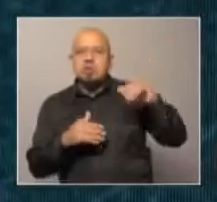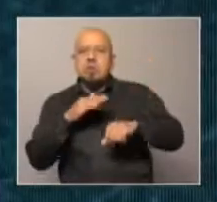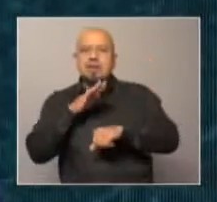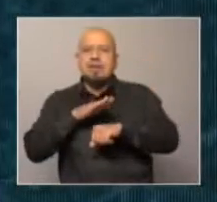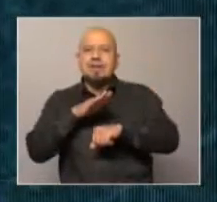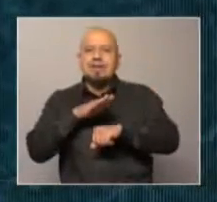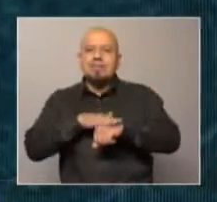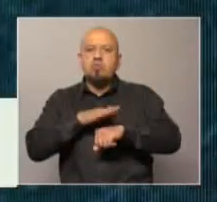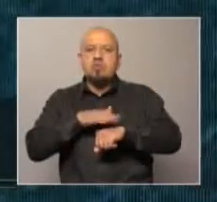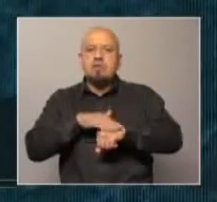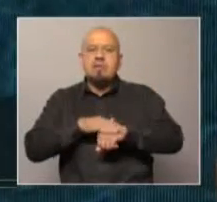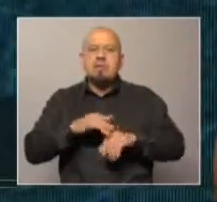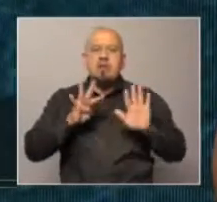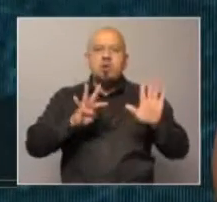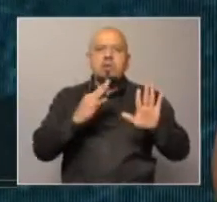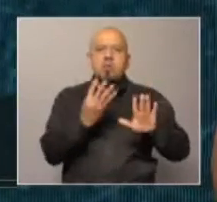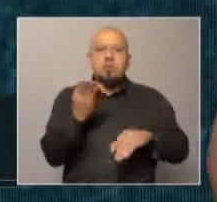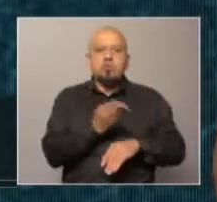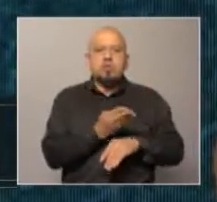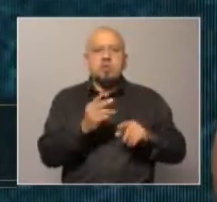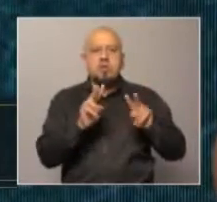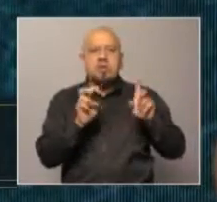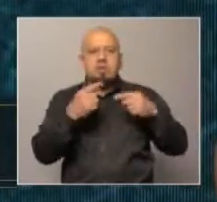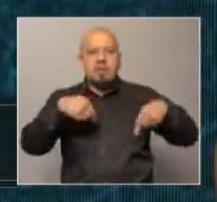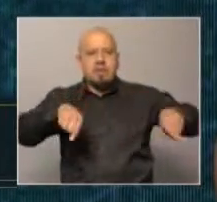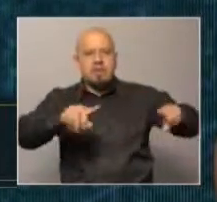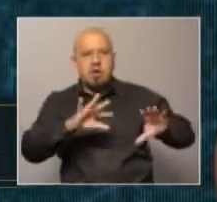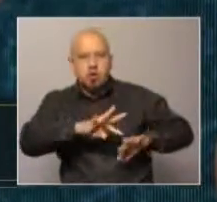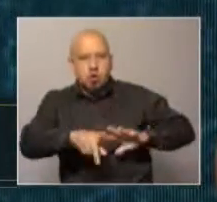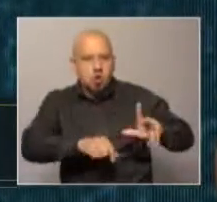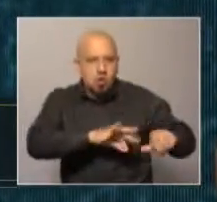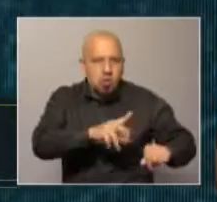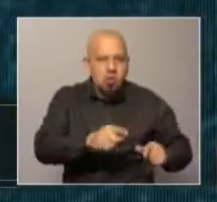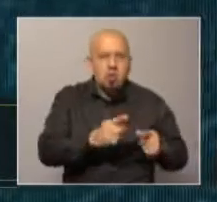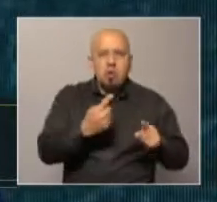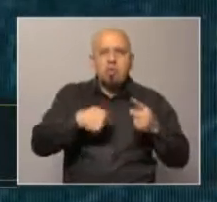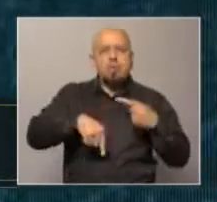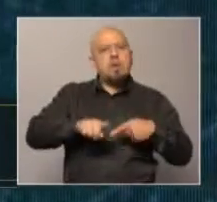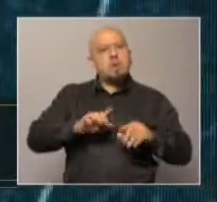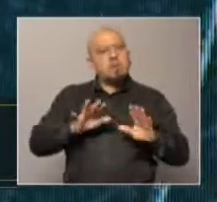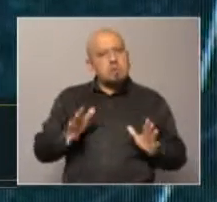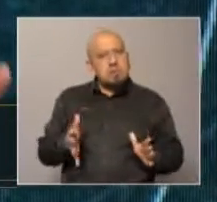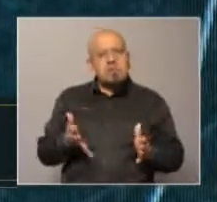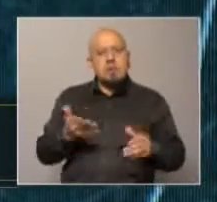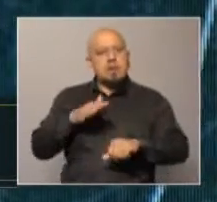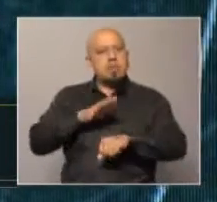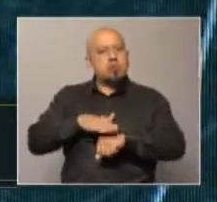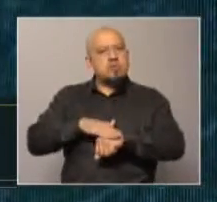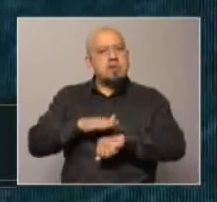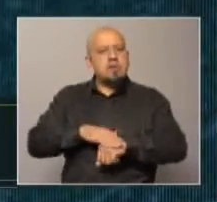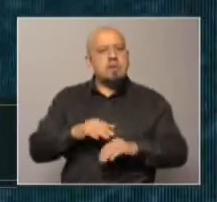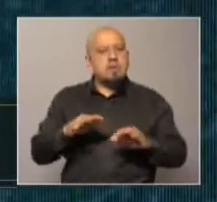del 94% de los delitos, se ha como construido la figura de que la